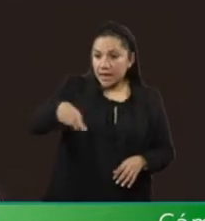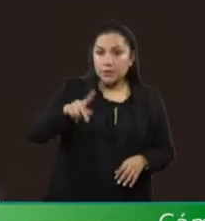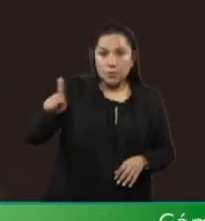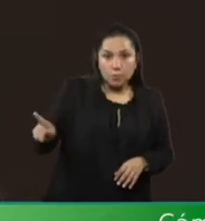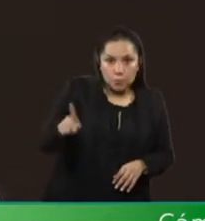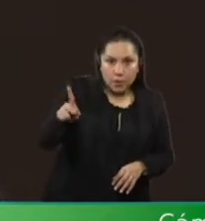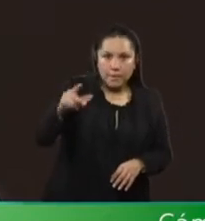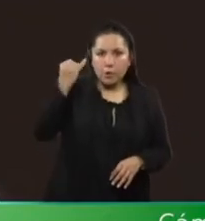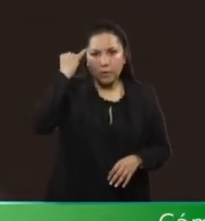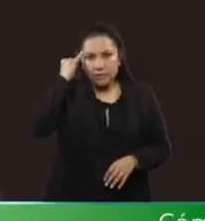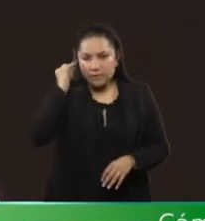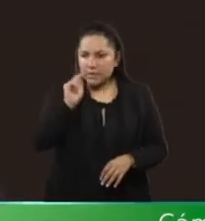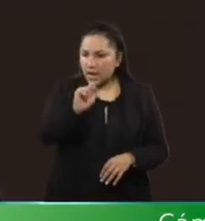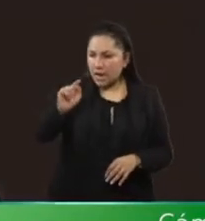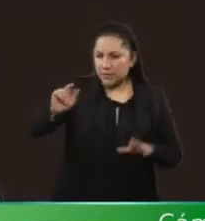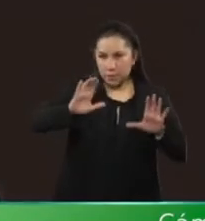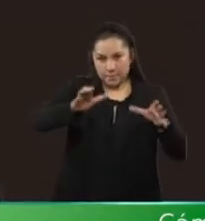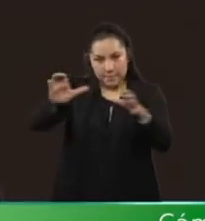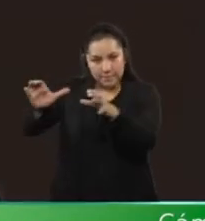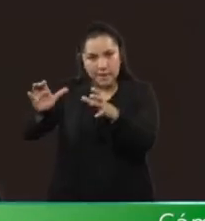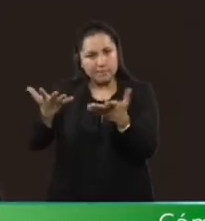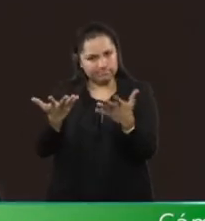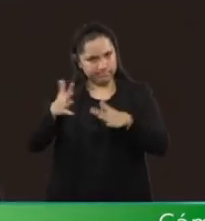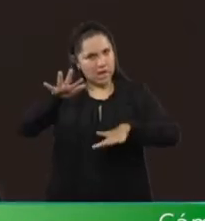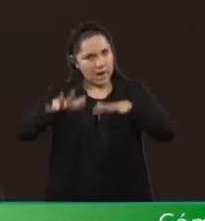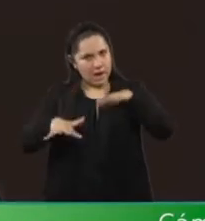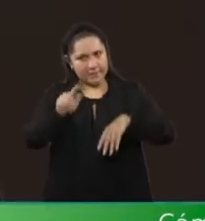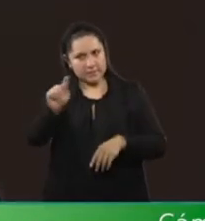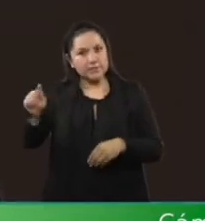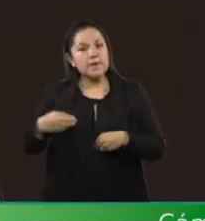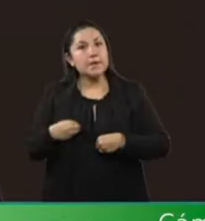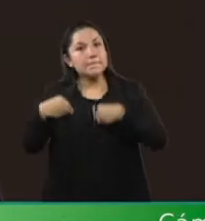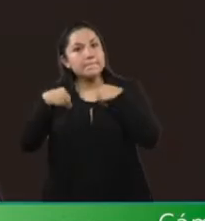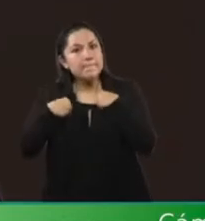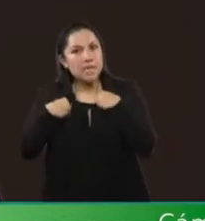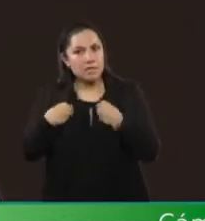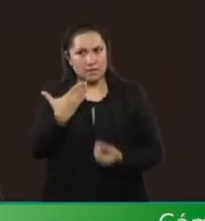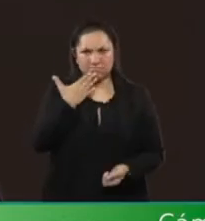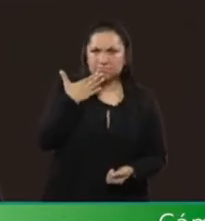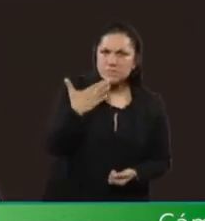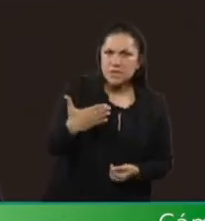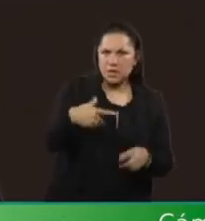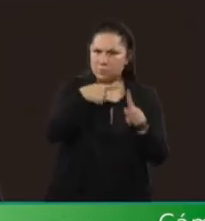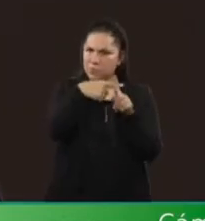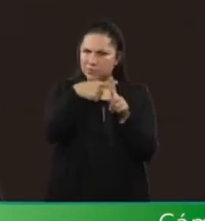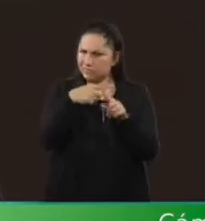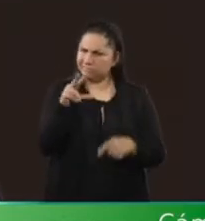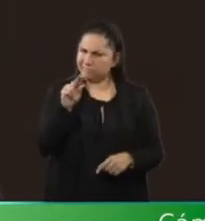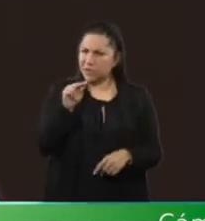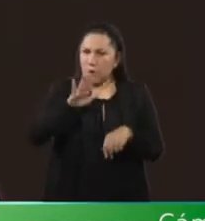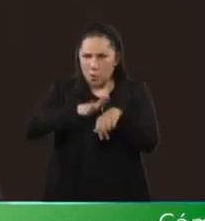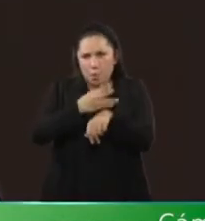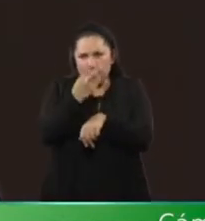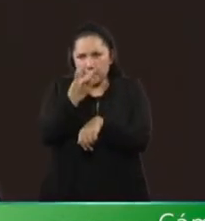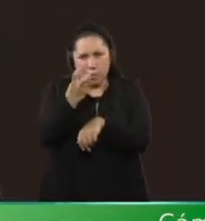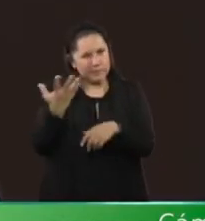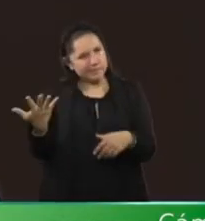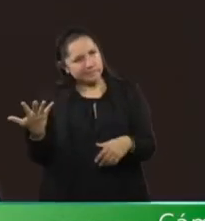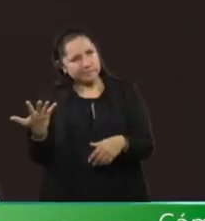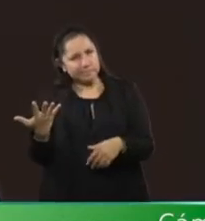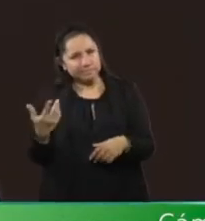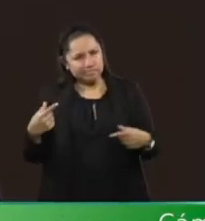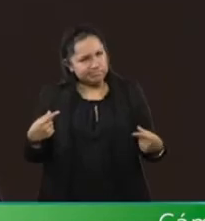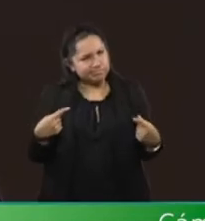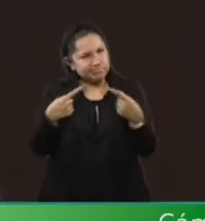socioeconómicos desfavorables. Por ello, esto contradice terriblemente el discurso oficialista que la oposición